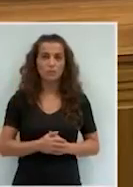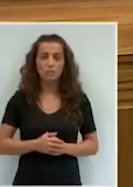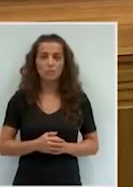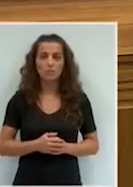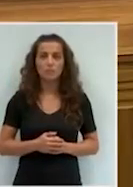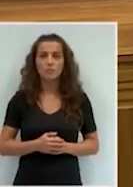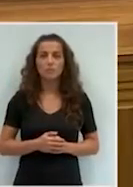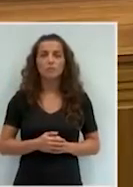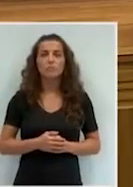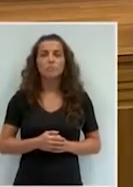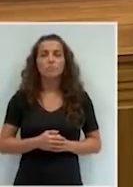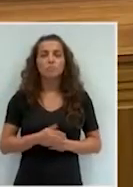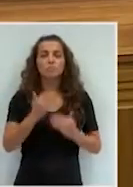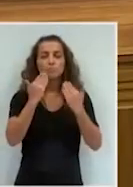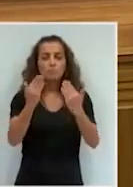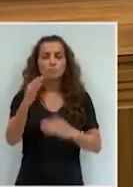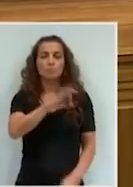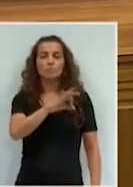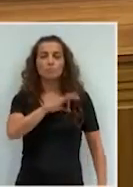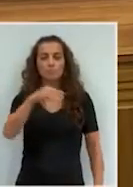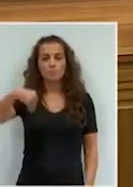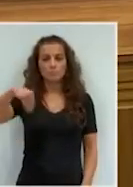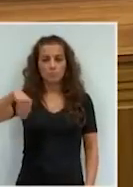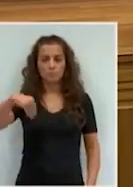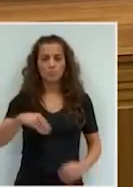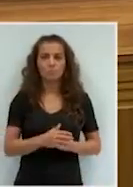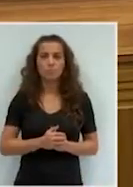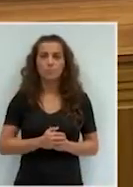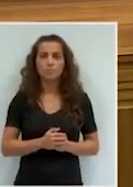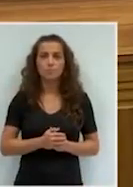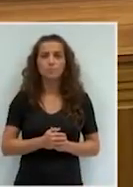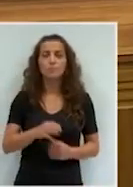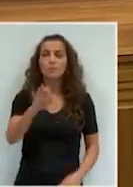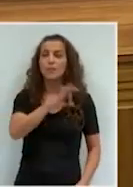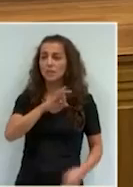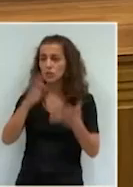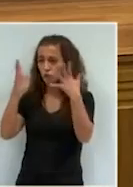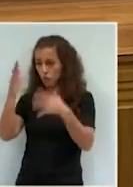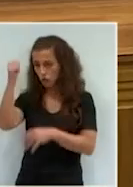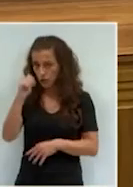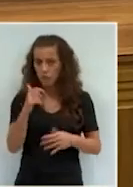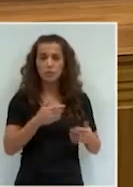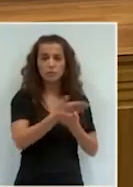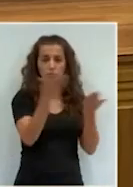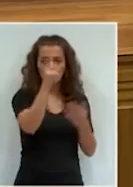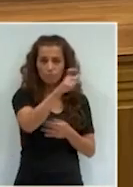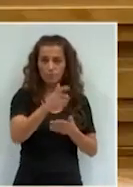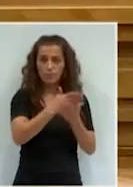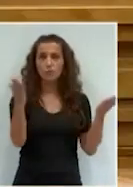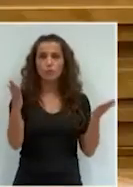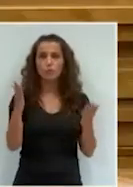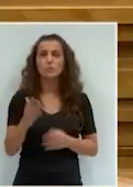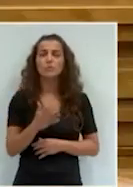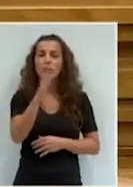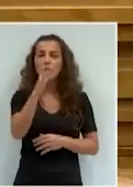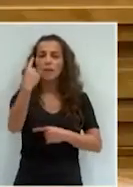el presidente del partido Popular de Castilla la Mancha Paco Núñez ha afirmado que la reunión entre Pedro Sánchez y Emiliano García paje de este viernes Debería ser un día